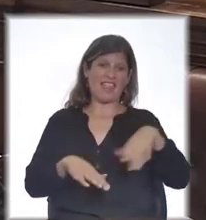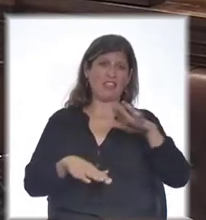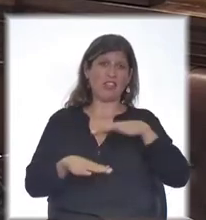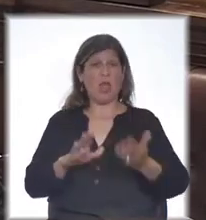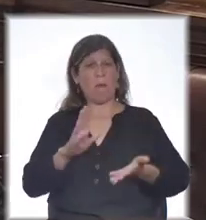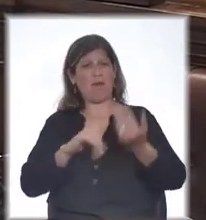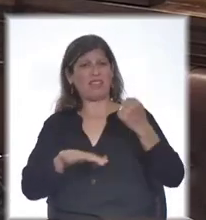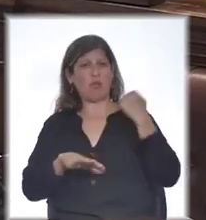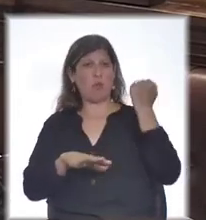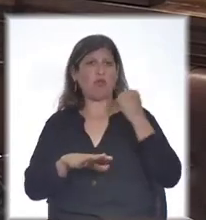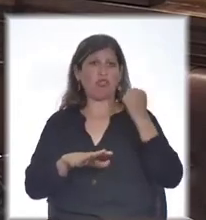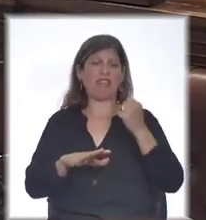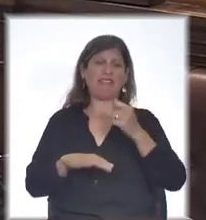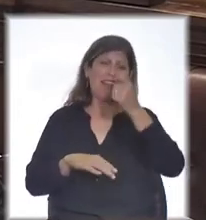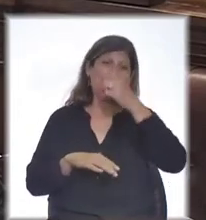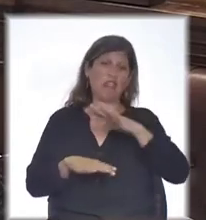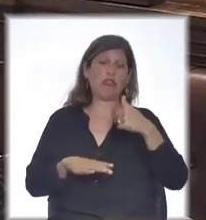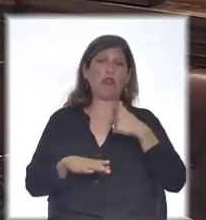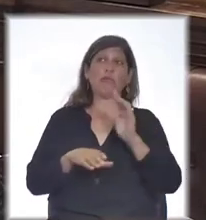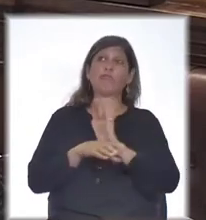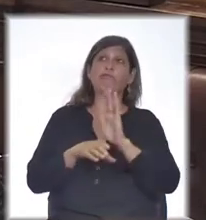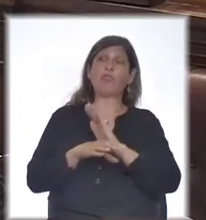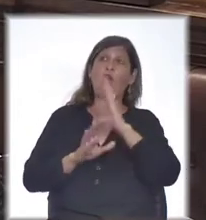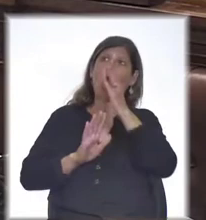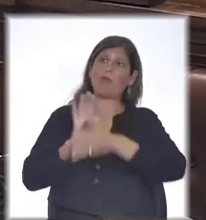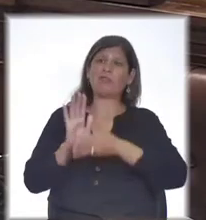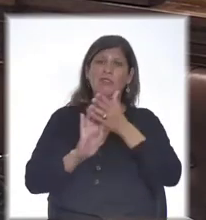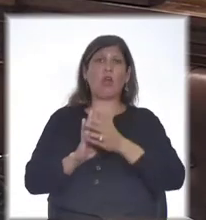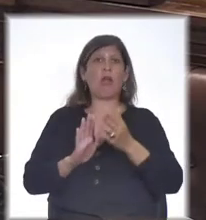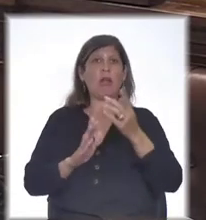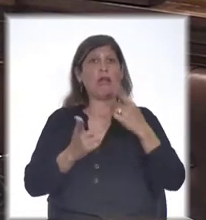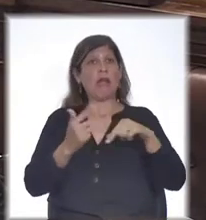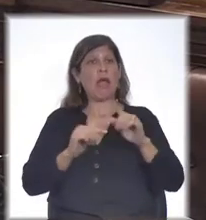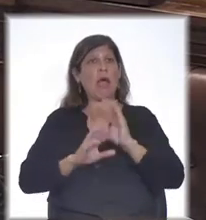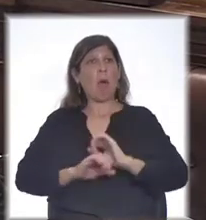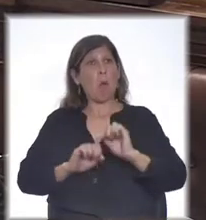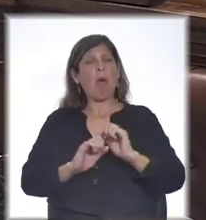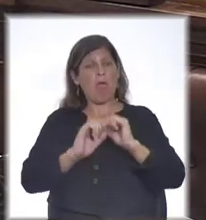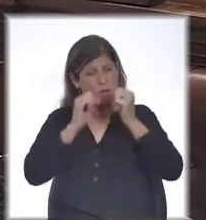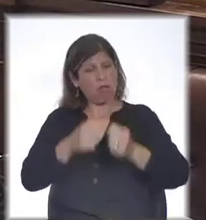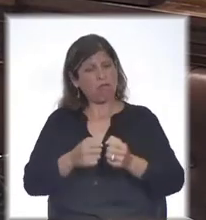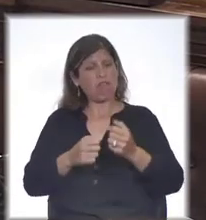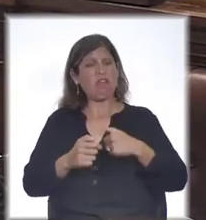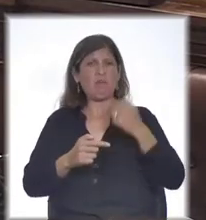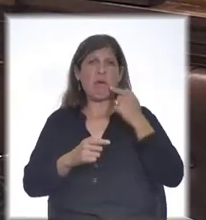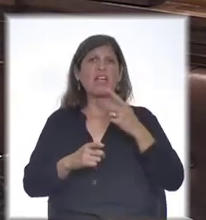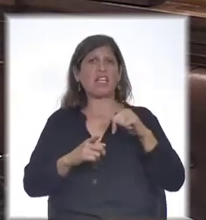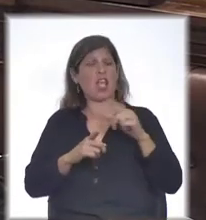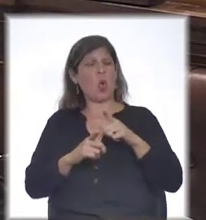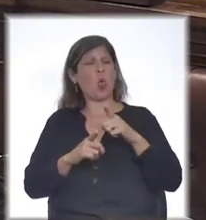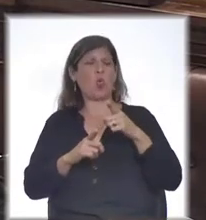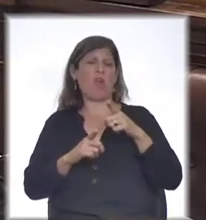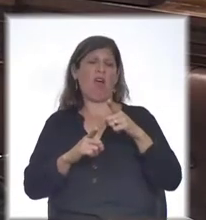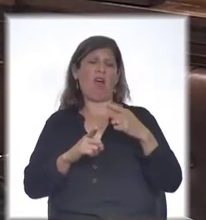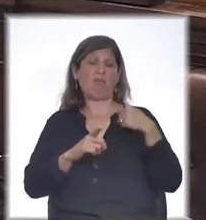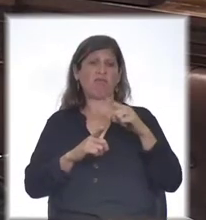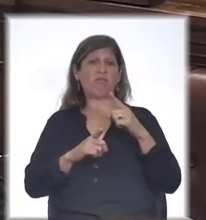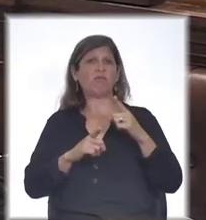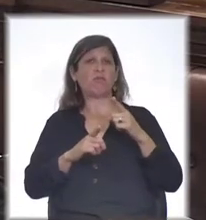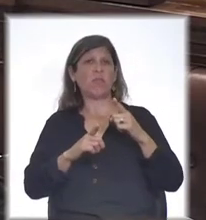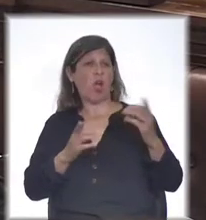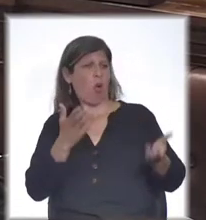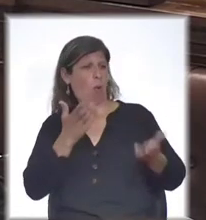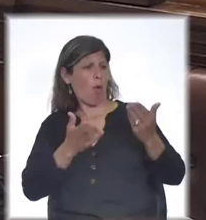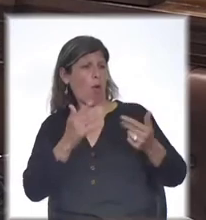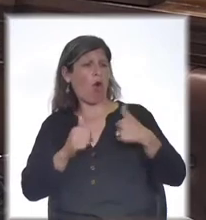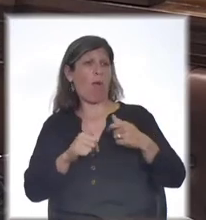como nación. Es más, me animo a afirmar de una dimensión histórica comparable al éxodo del pueblo oriental,